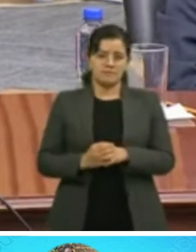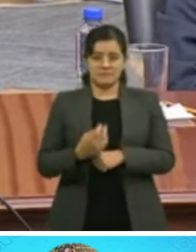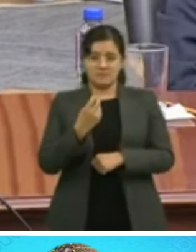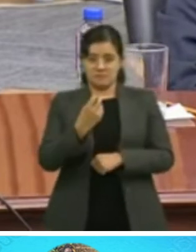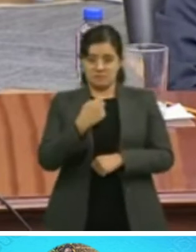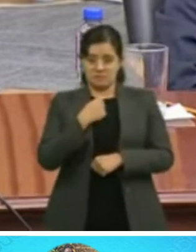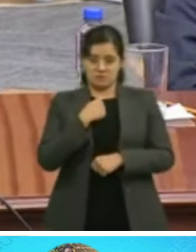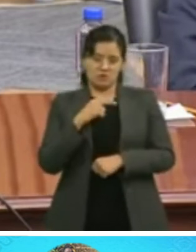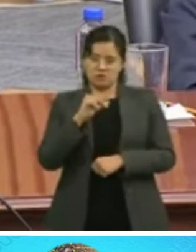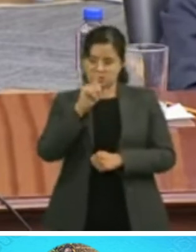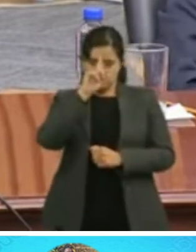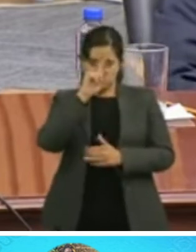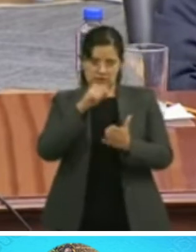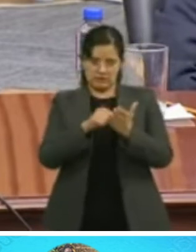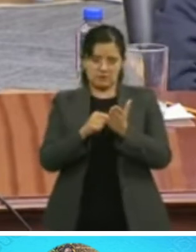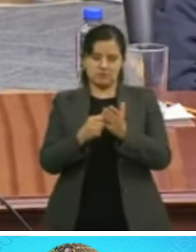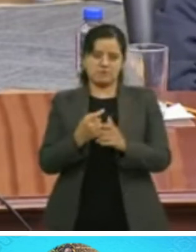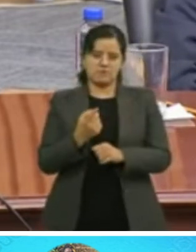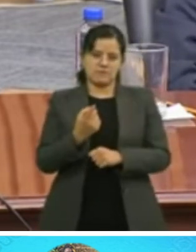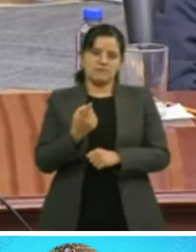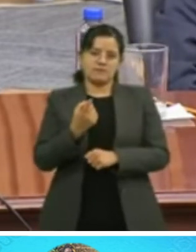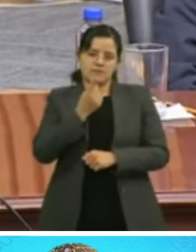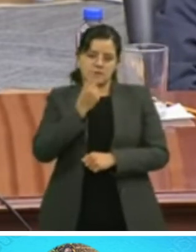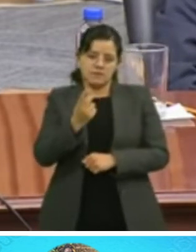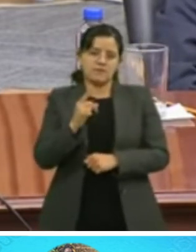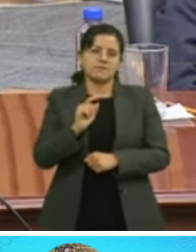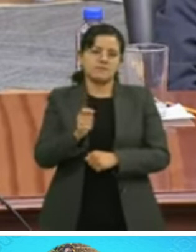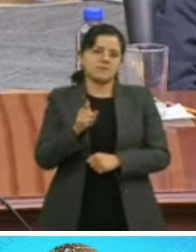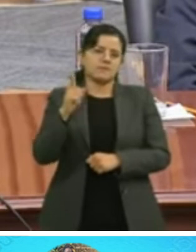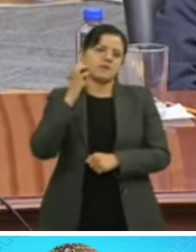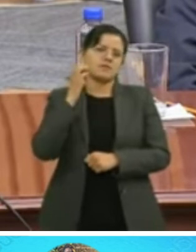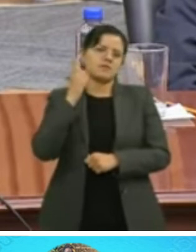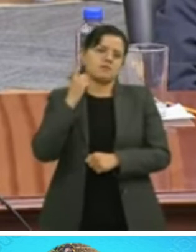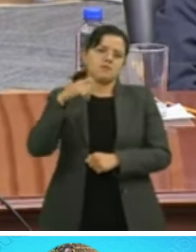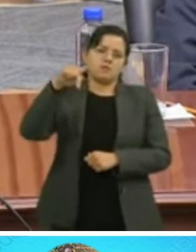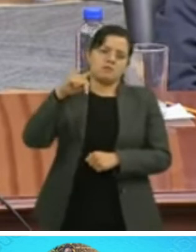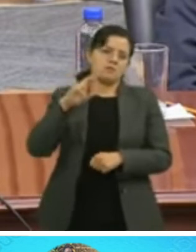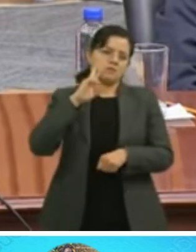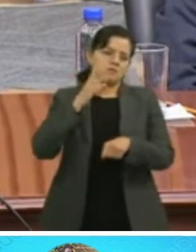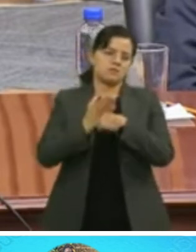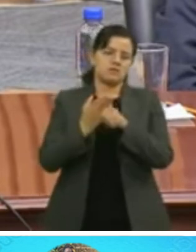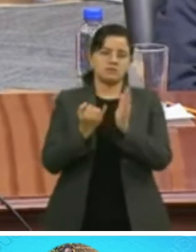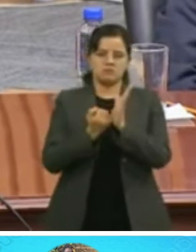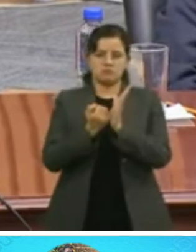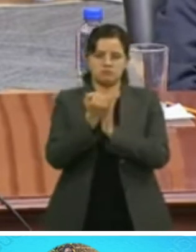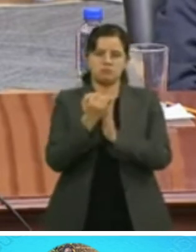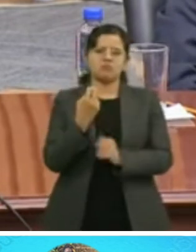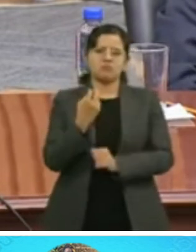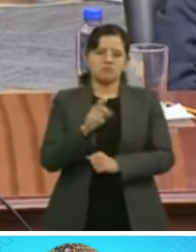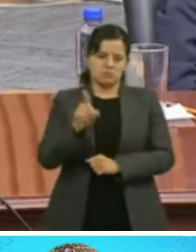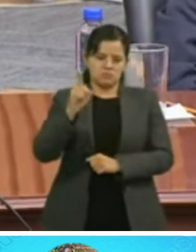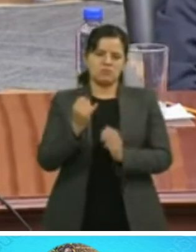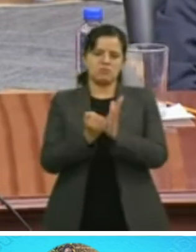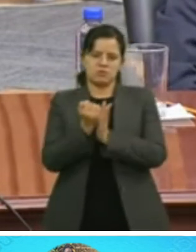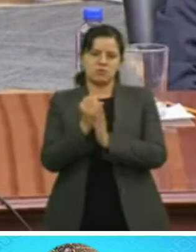forma de referirse al ejercicio constitucional que tiene la Cámara de Diputados. Sabemos que es una facultad exclusiva de la Cámara de Diputados